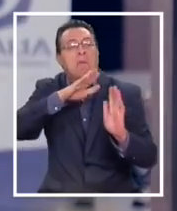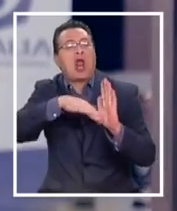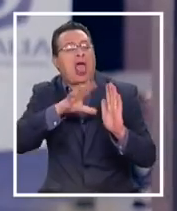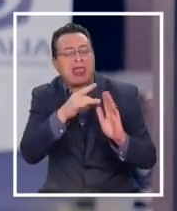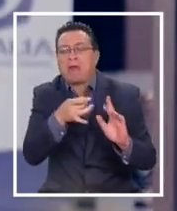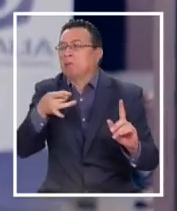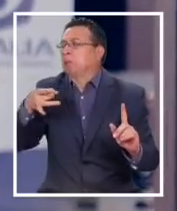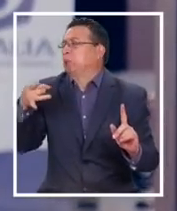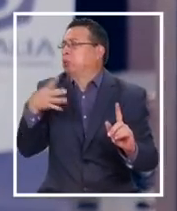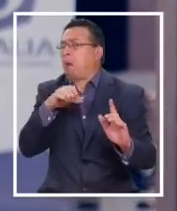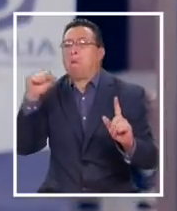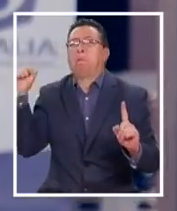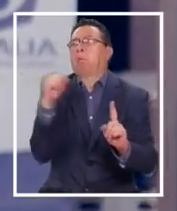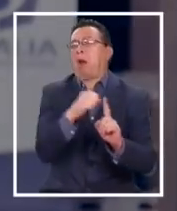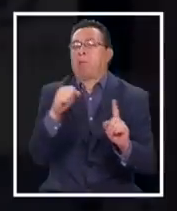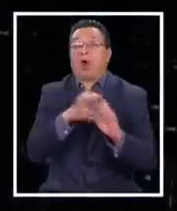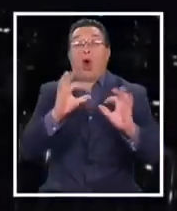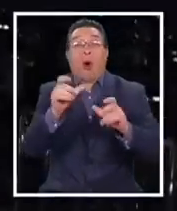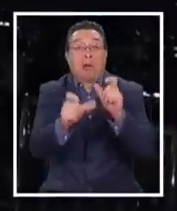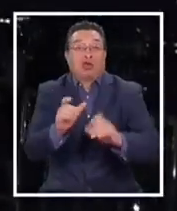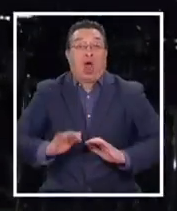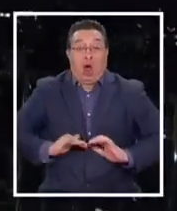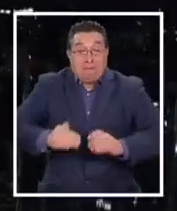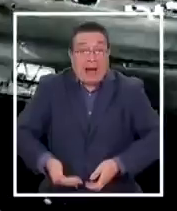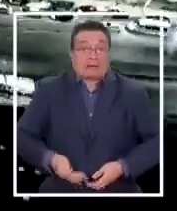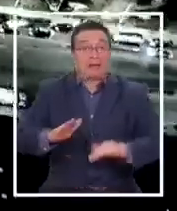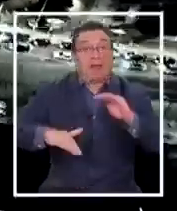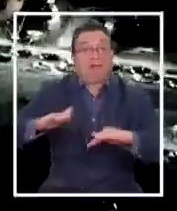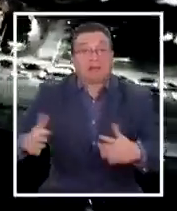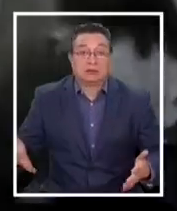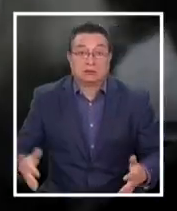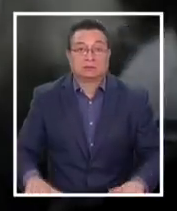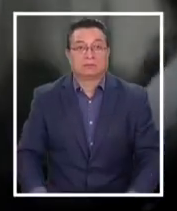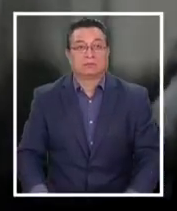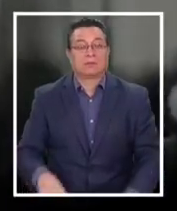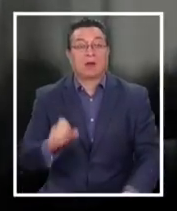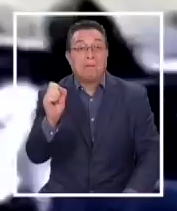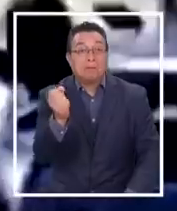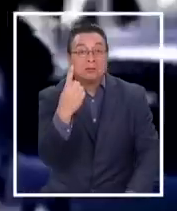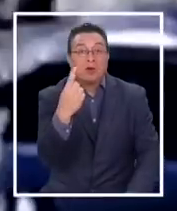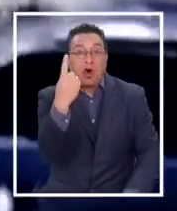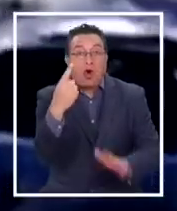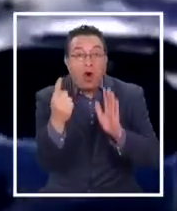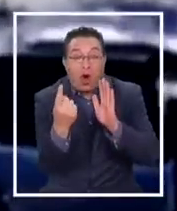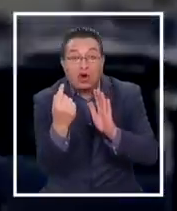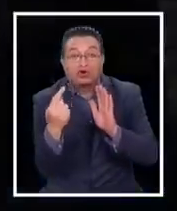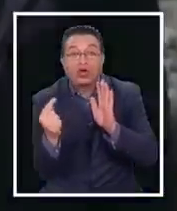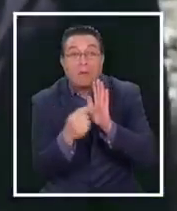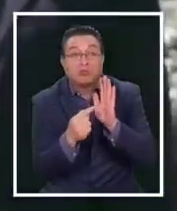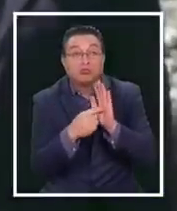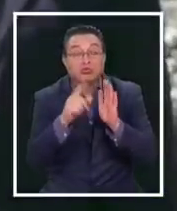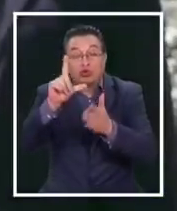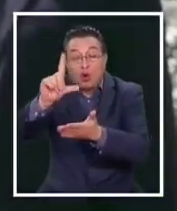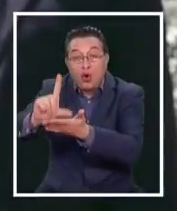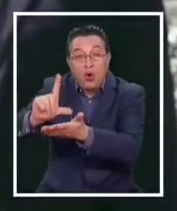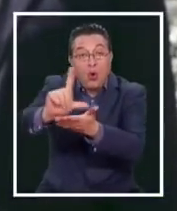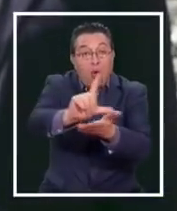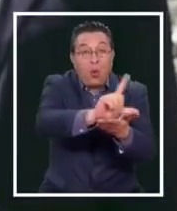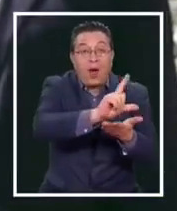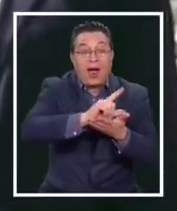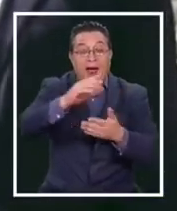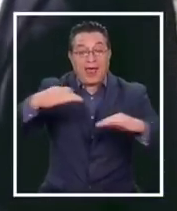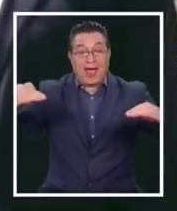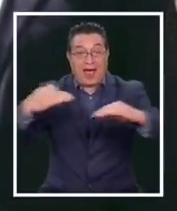menores o de personas que se encuentran embarazadas. Los primeros 11 puntos en distintas autopistas de la región